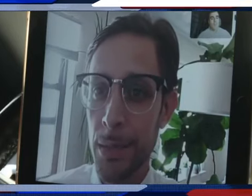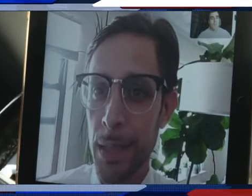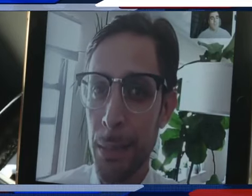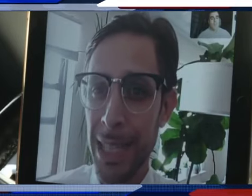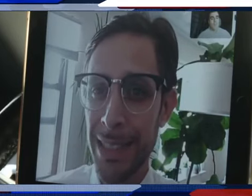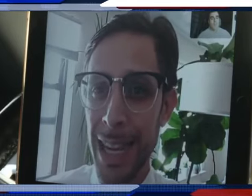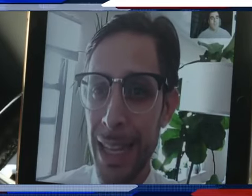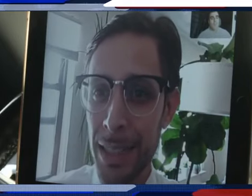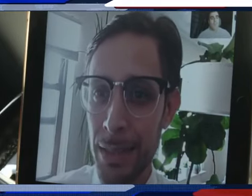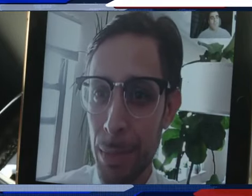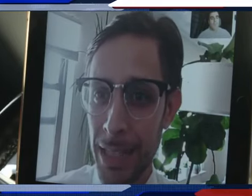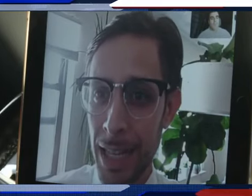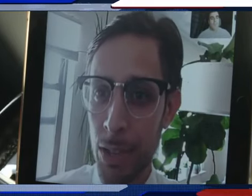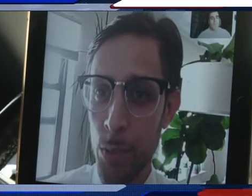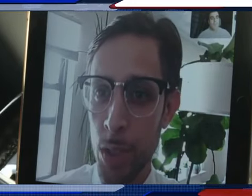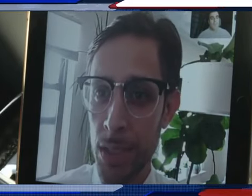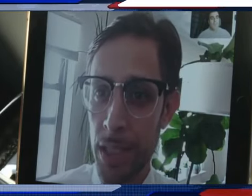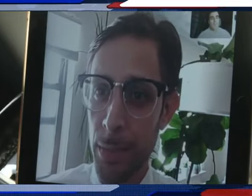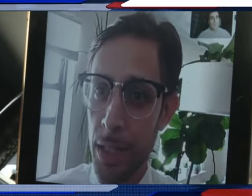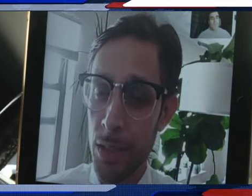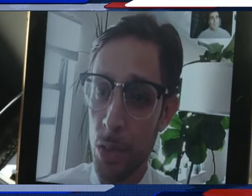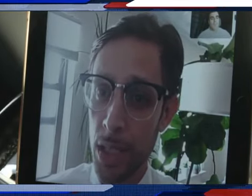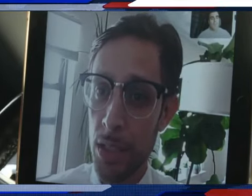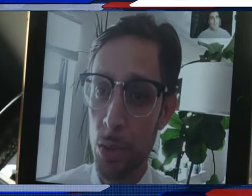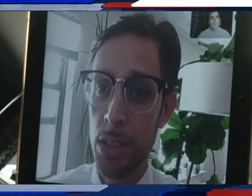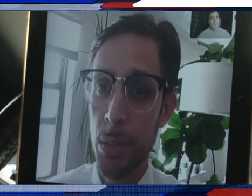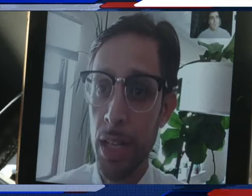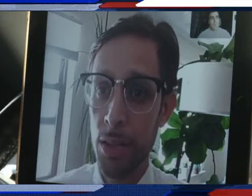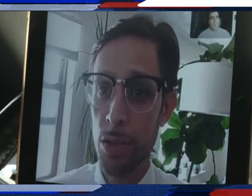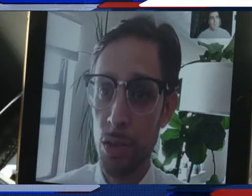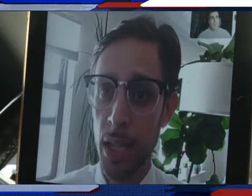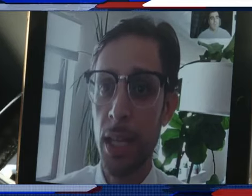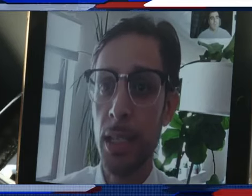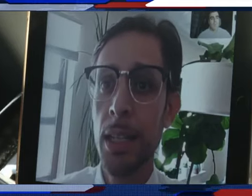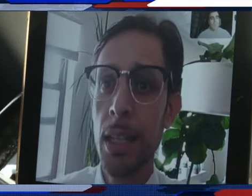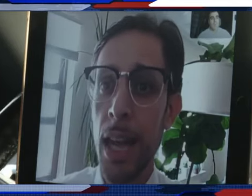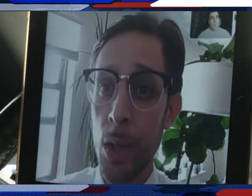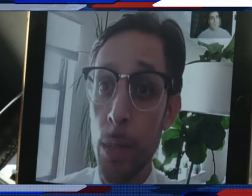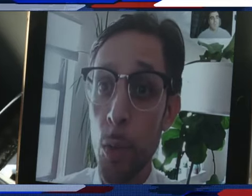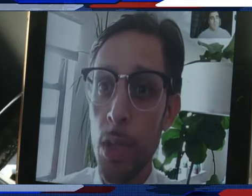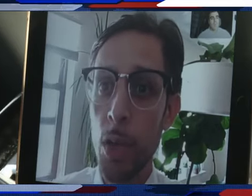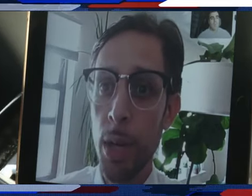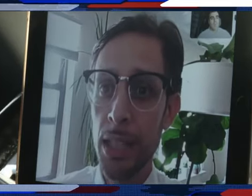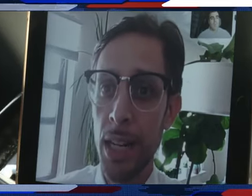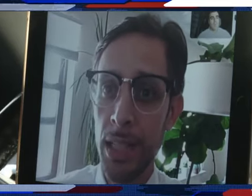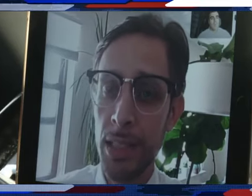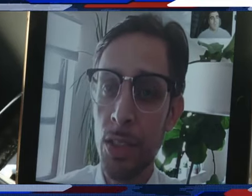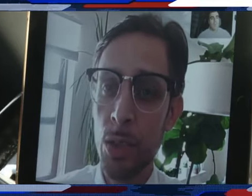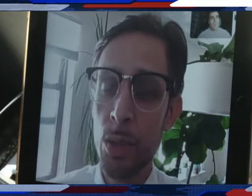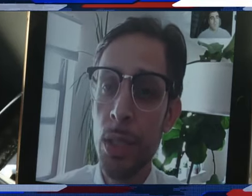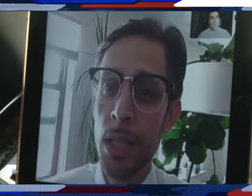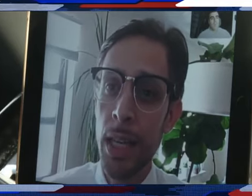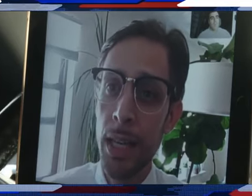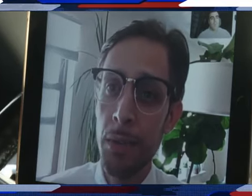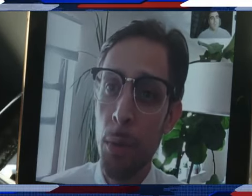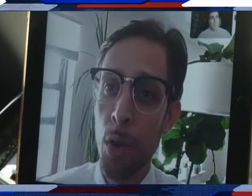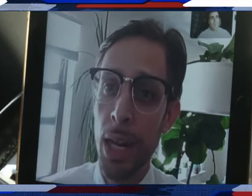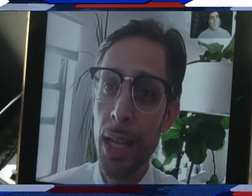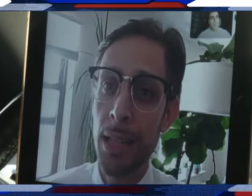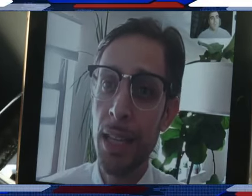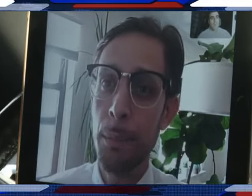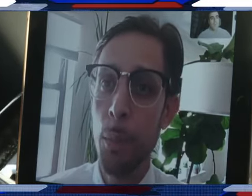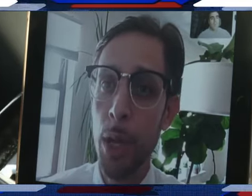es brindar a los policías para que sus archivos disciplinarios no sean algo que el público pueda tener acceso,